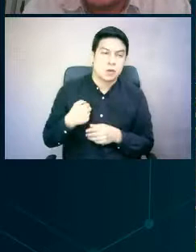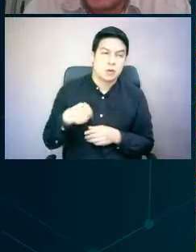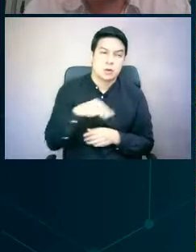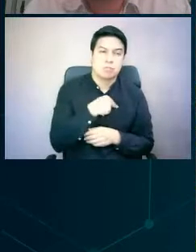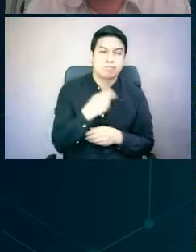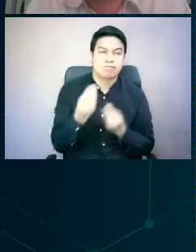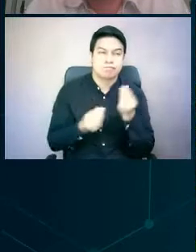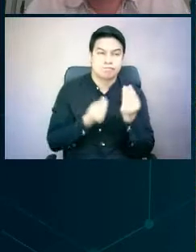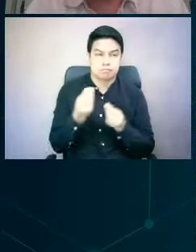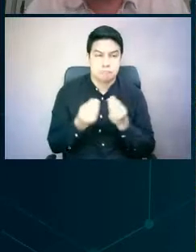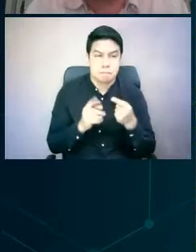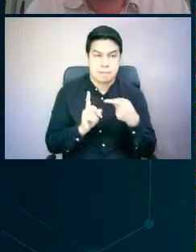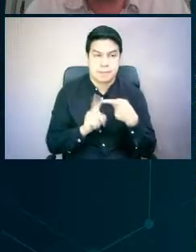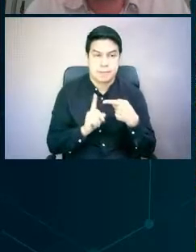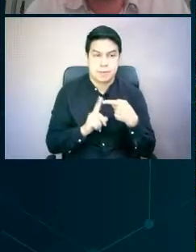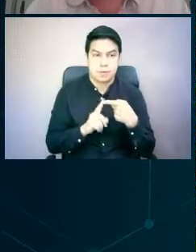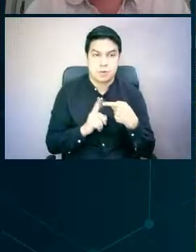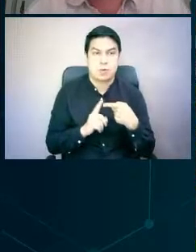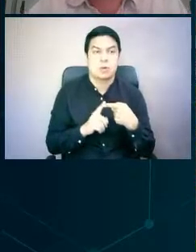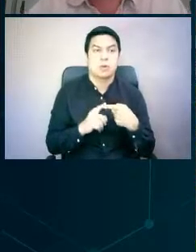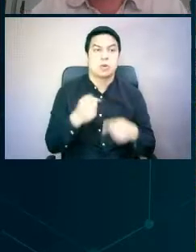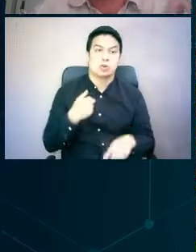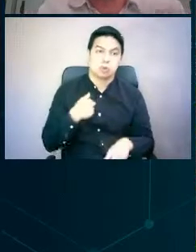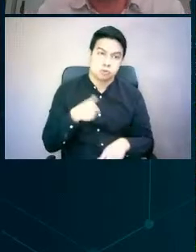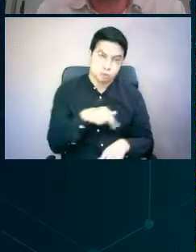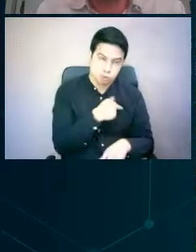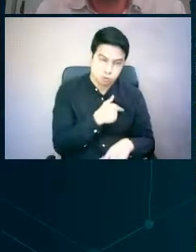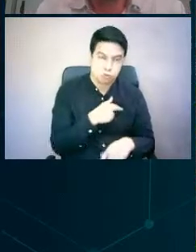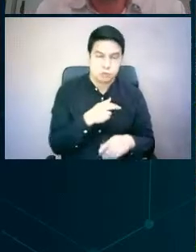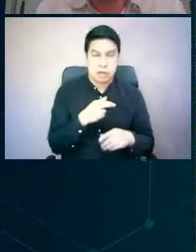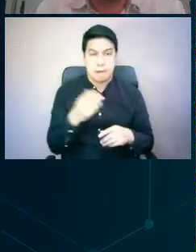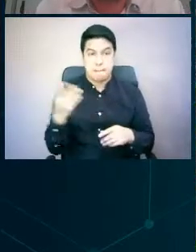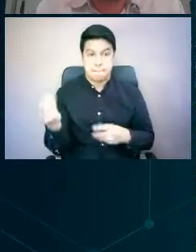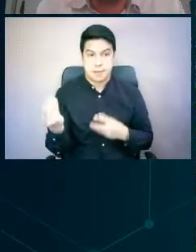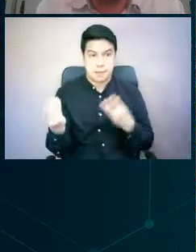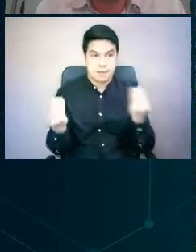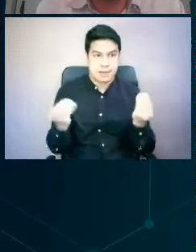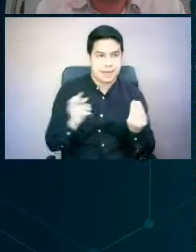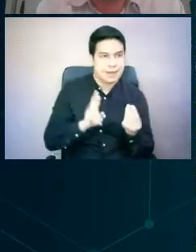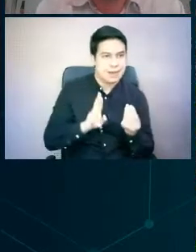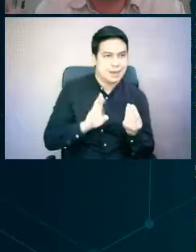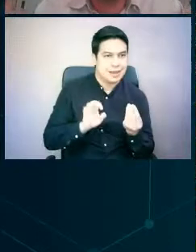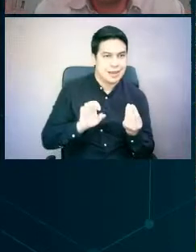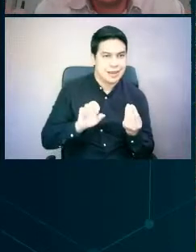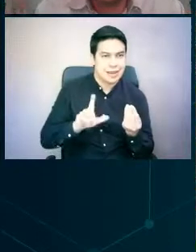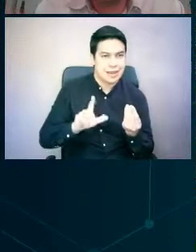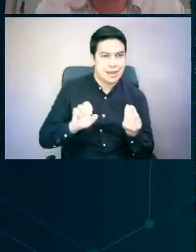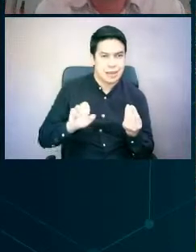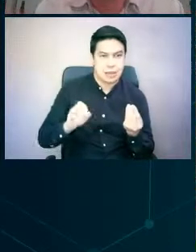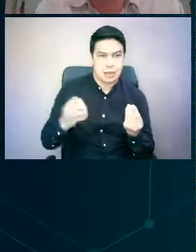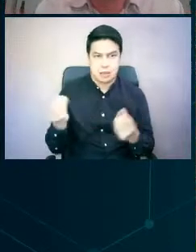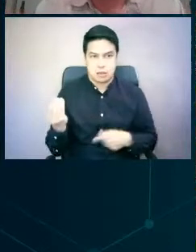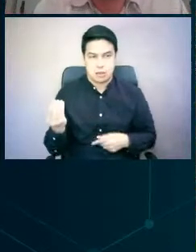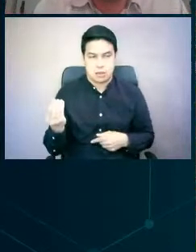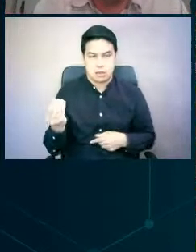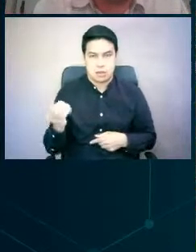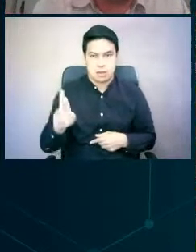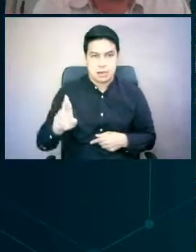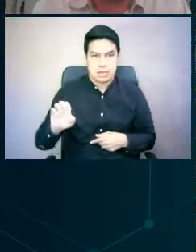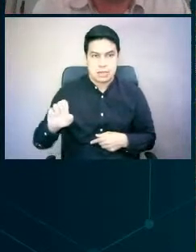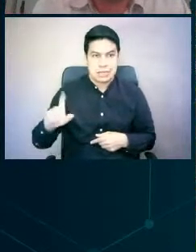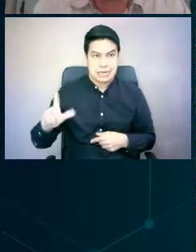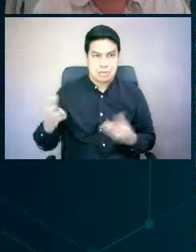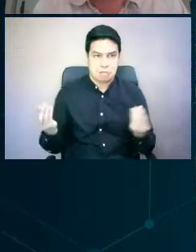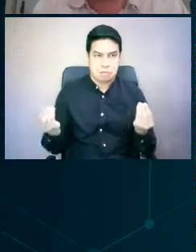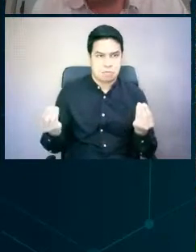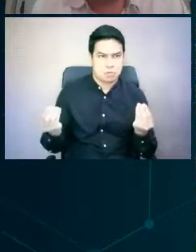una adecuada conexión entre relés. Cuando yo creo o una porción diferencial, yo hago un enlace de comunicación entre